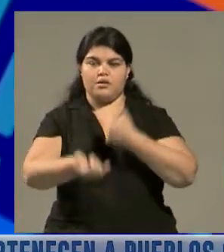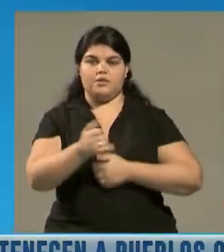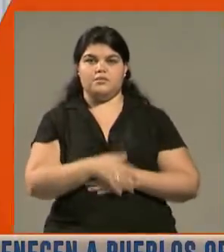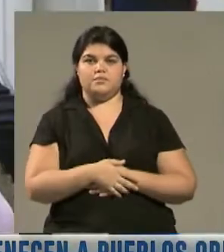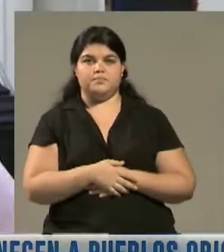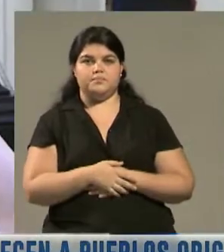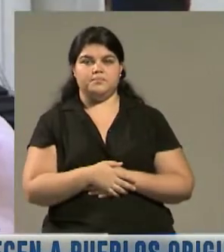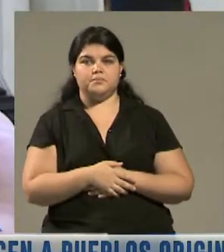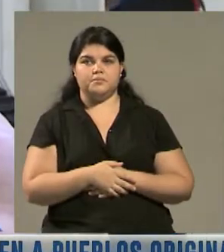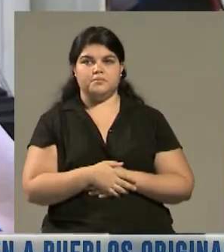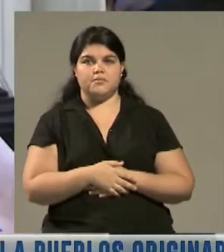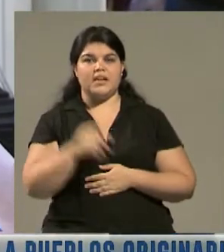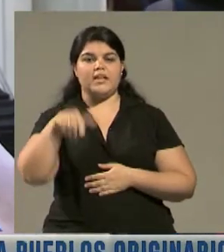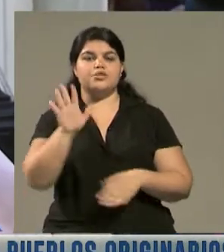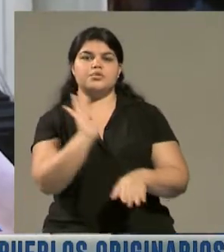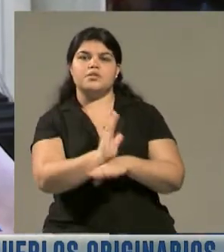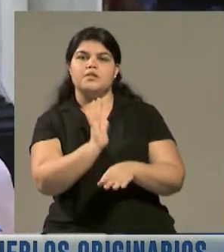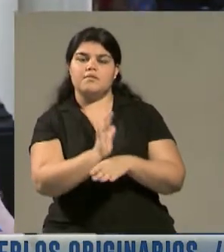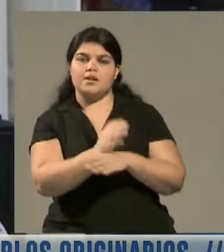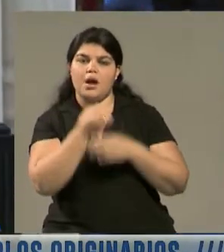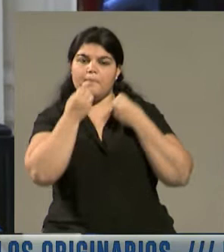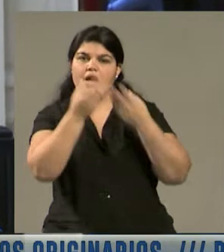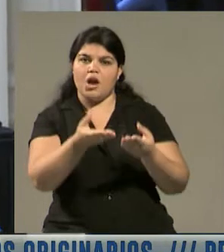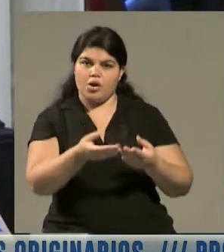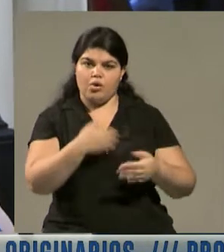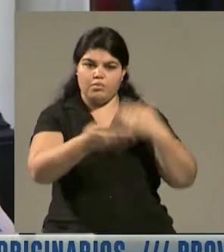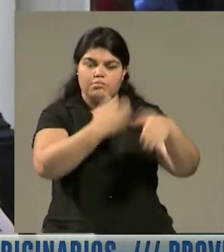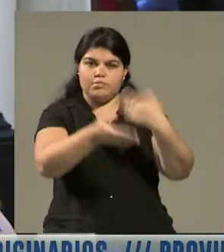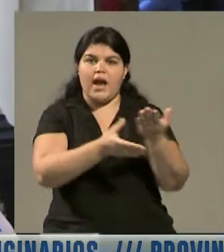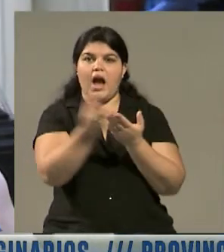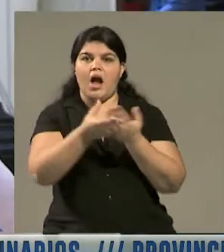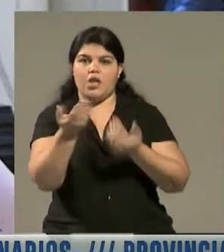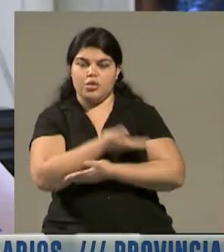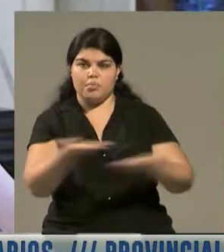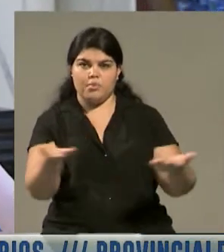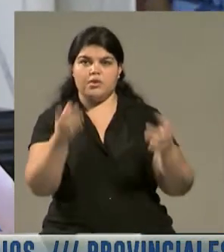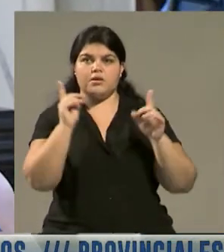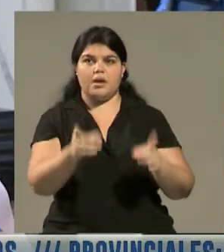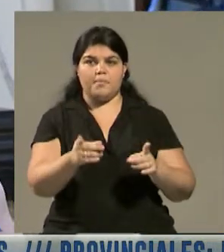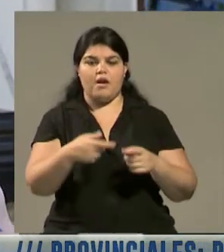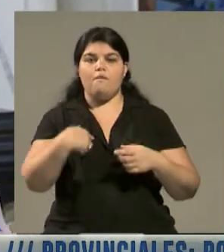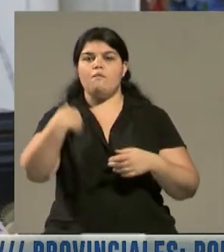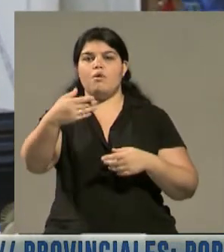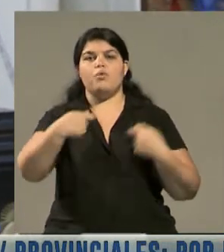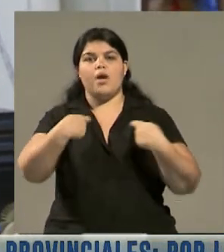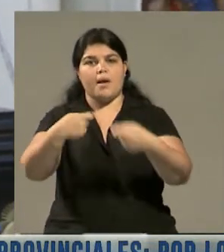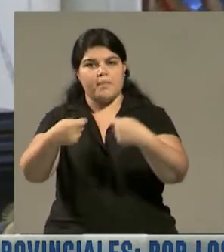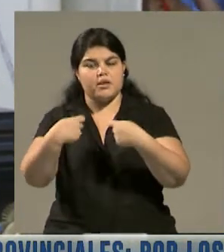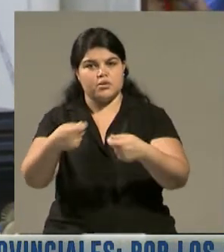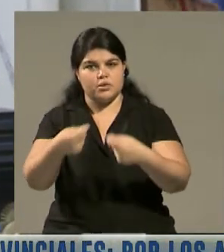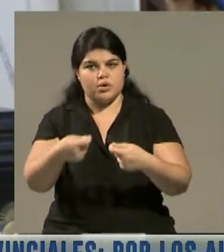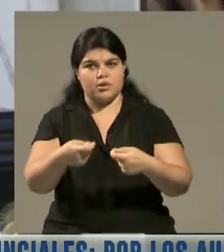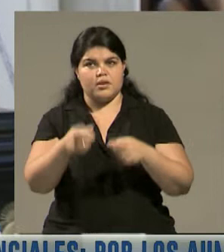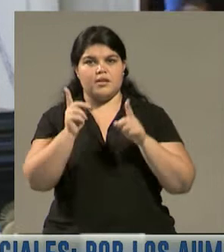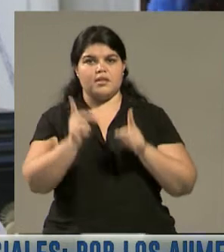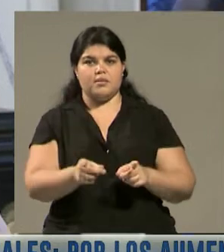Va a significar más eficiencia en el gasto público y va a significar también un horizonte claro para el que quiera invertir, va a ser un horizonte claro para el que quiera